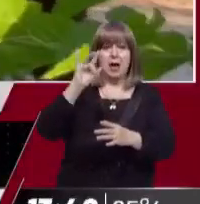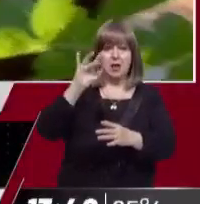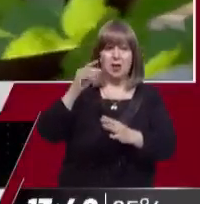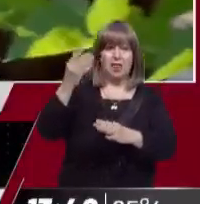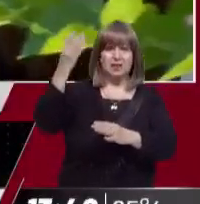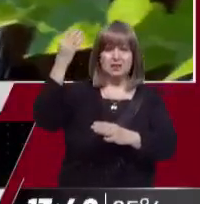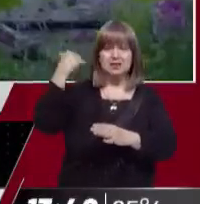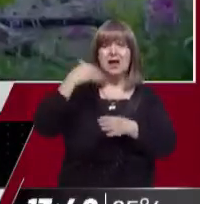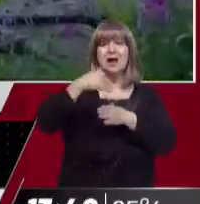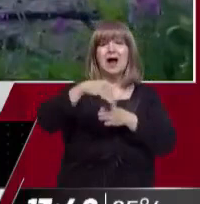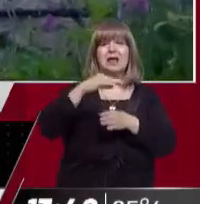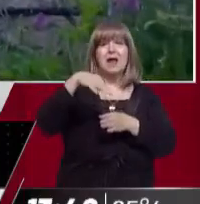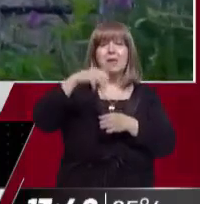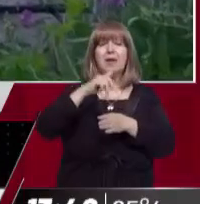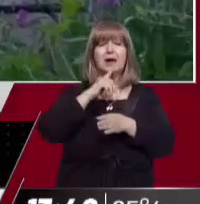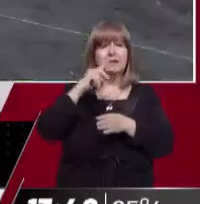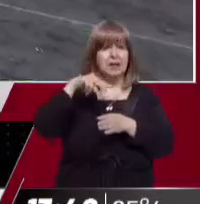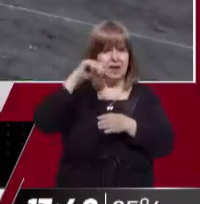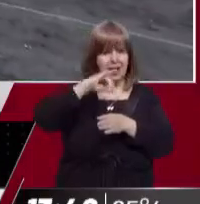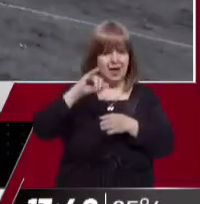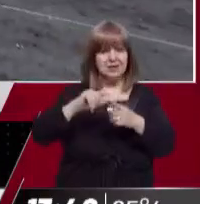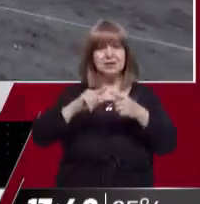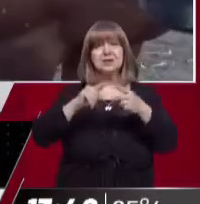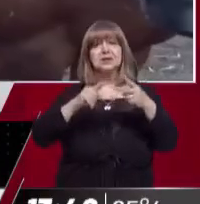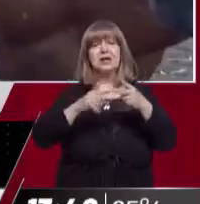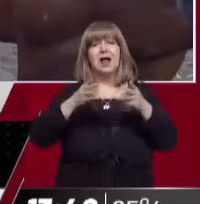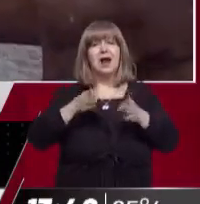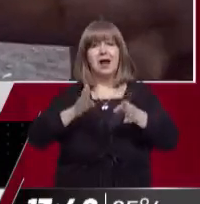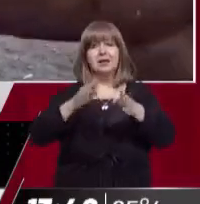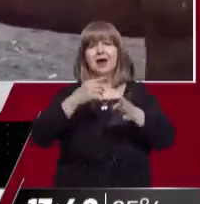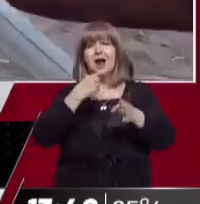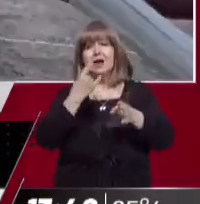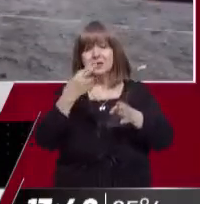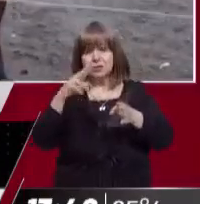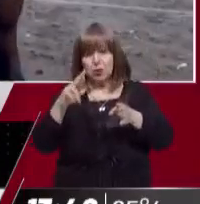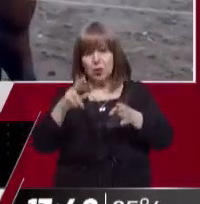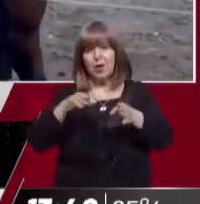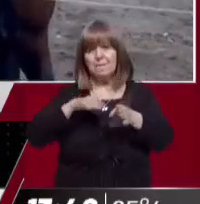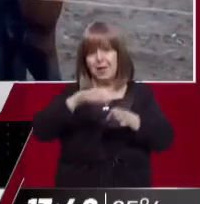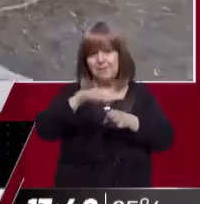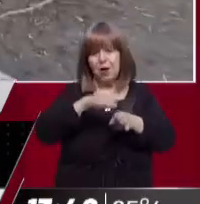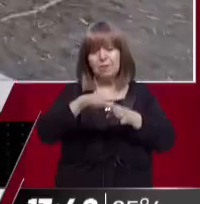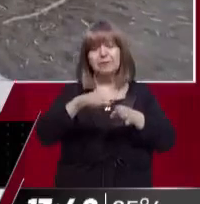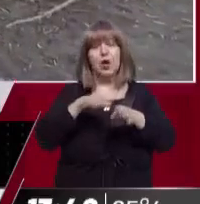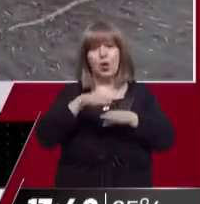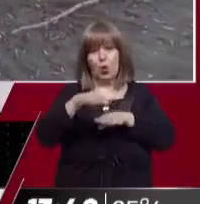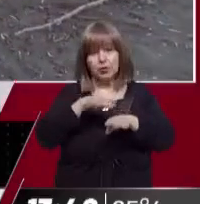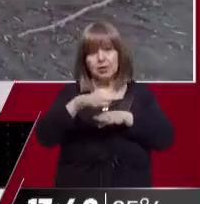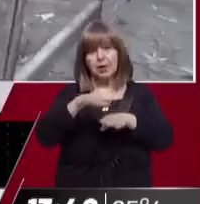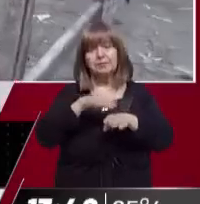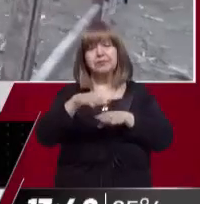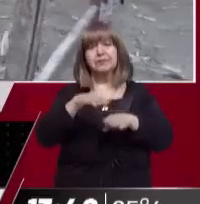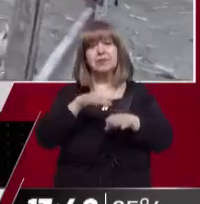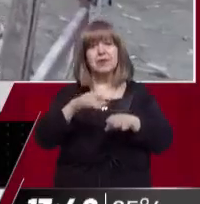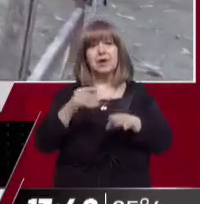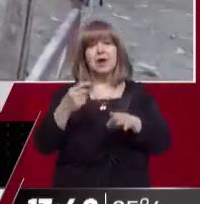pasado en calle Martínez y en la lateral sur de la ruta 50, pasando calle Martínez, entre Martínez